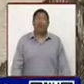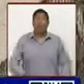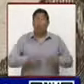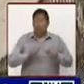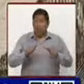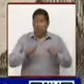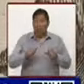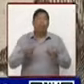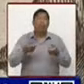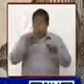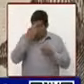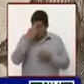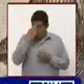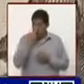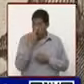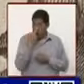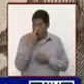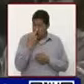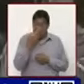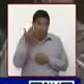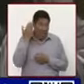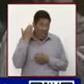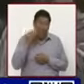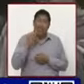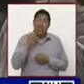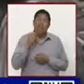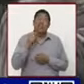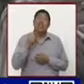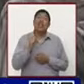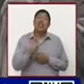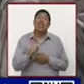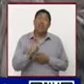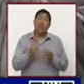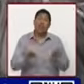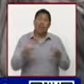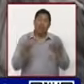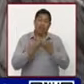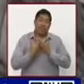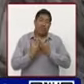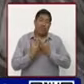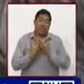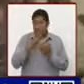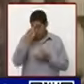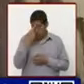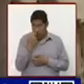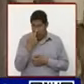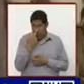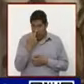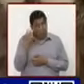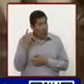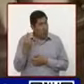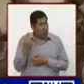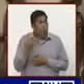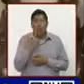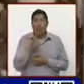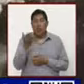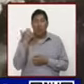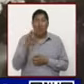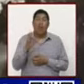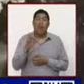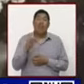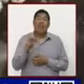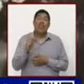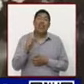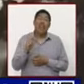Durante la ocupación romana de las tierras celtas, las festividades celtas se mezclaron con las romanas. Una de ellas fue